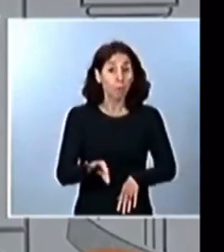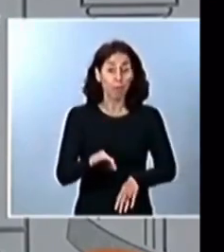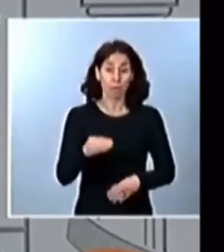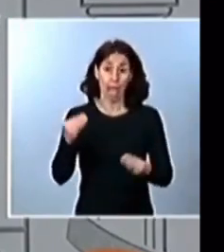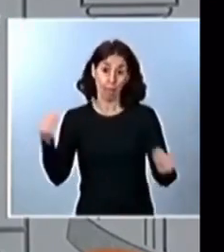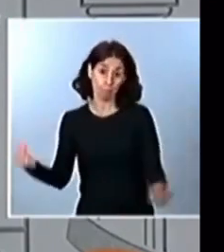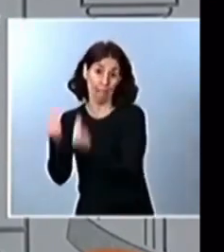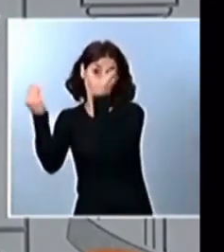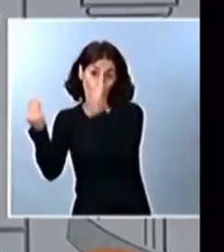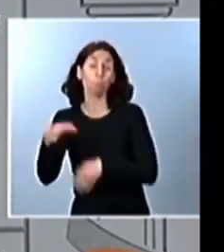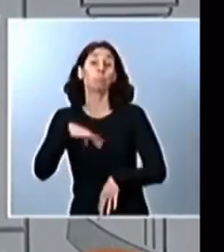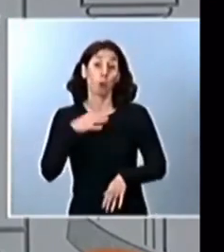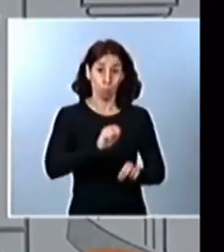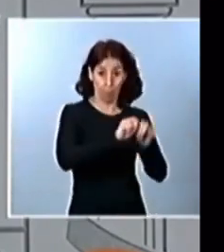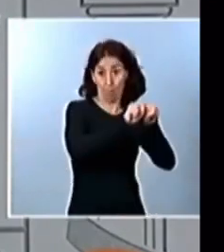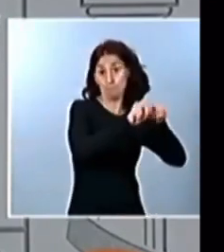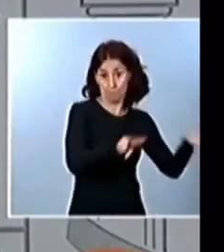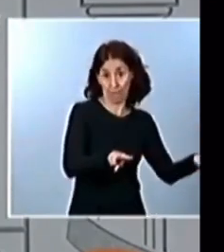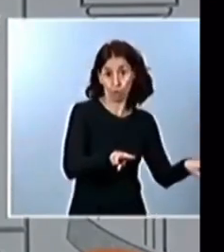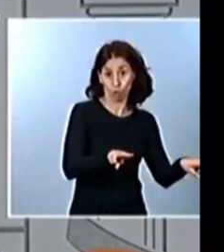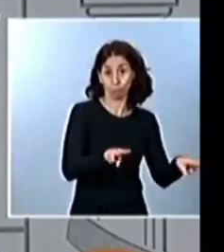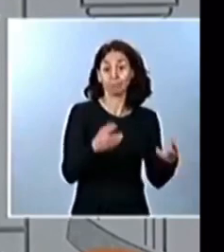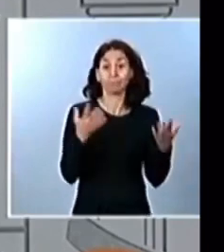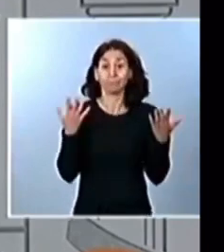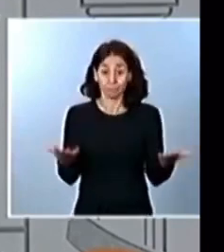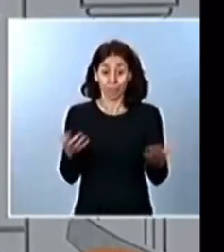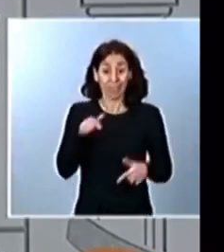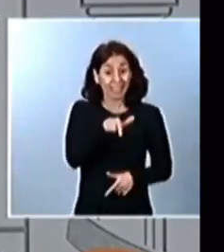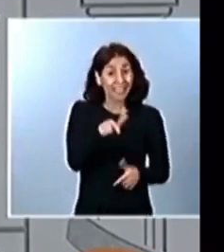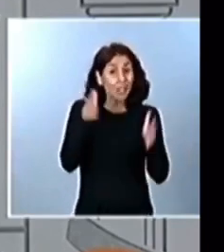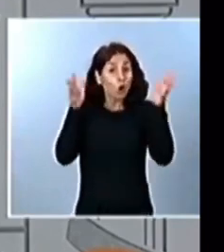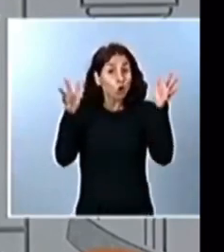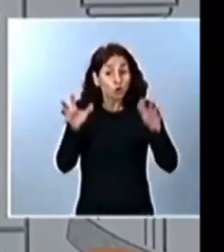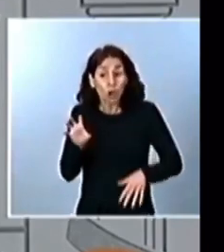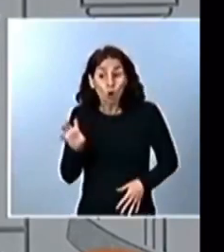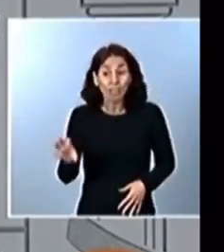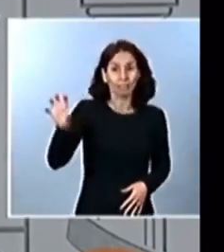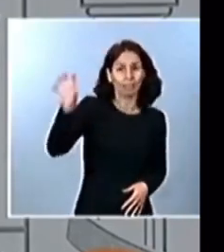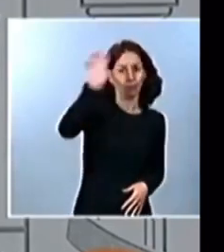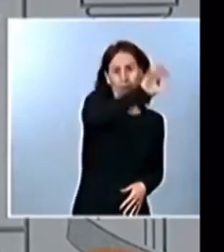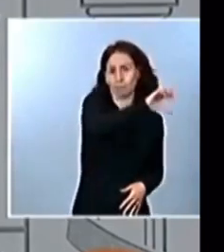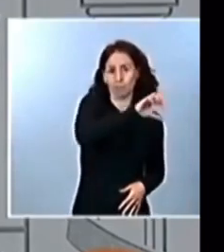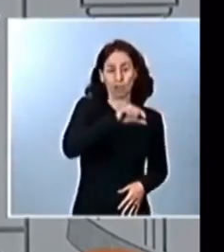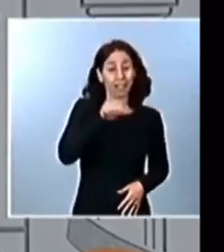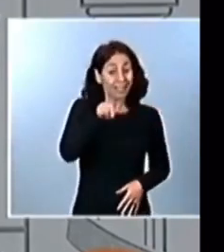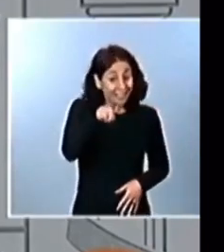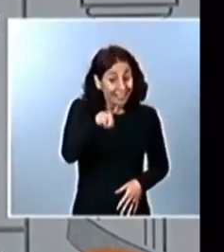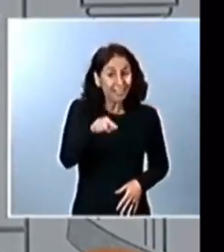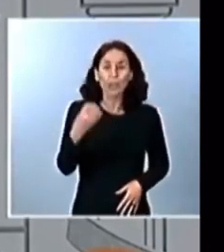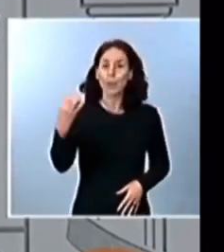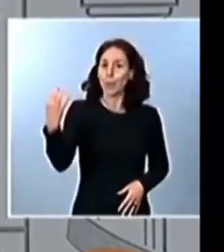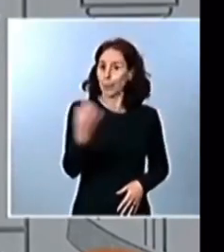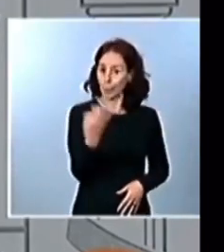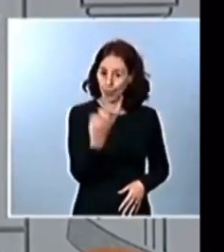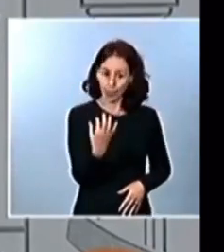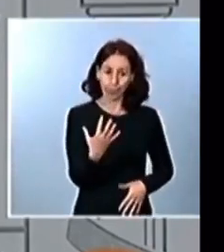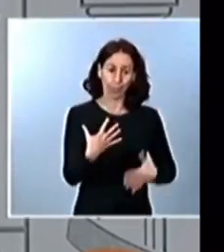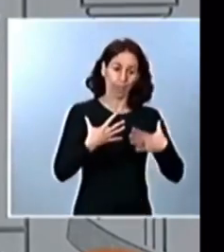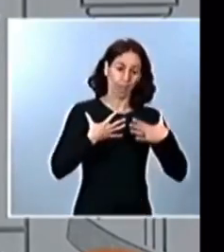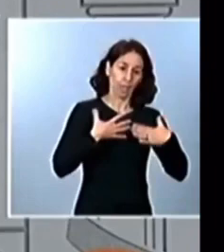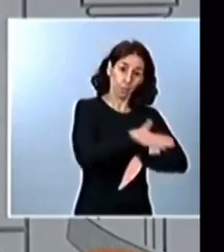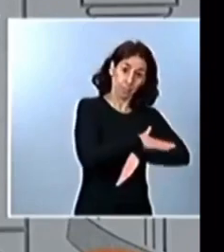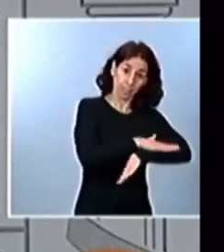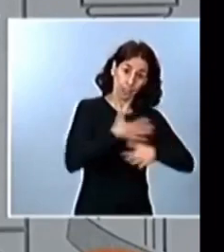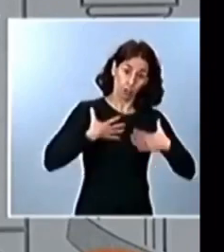todo caso, será el Consejo Interterritorial y siempre de la mano de la colaboración entre comunidades autónomas y el Ministerio de Sanidad y sustentado en los